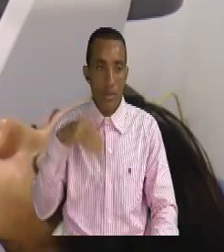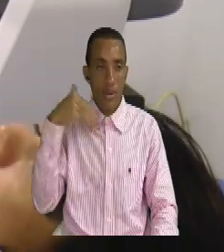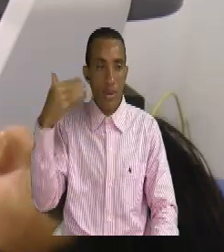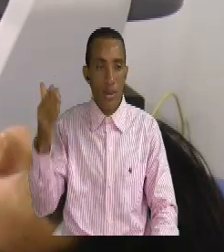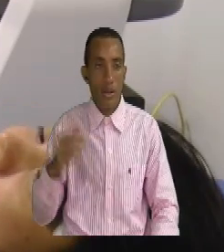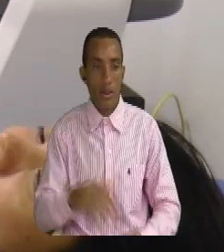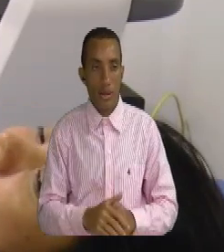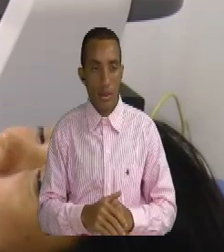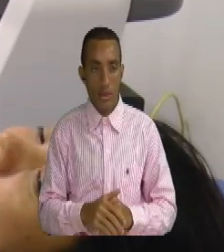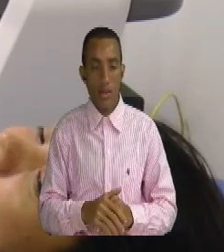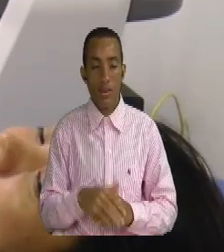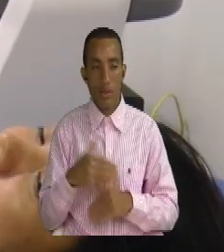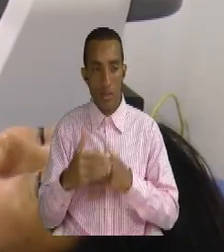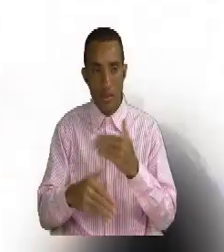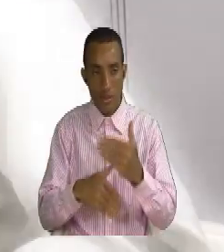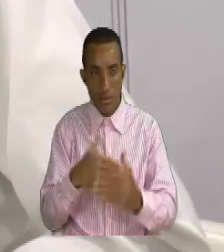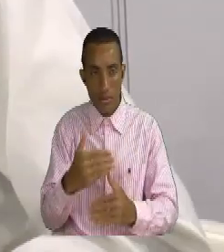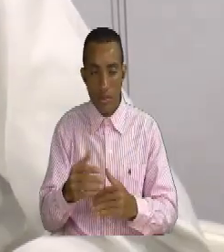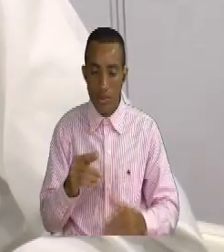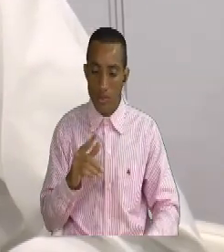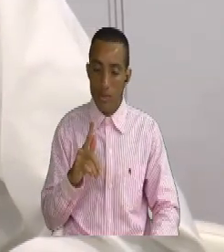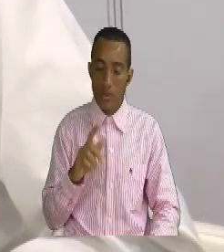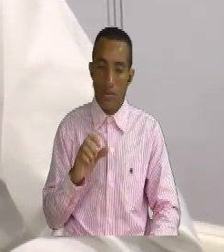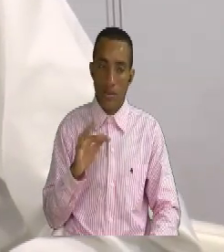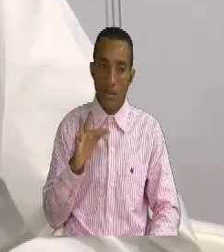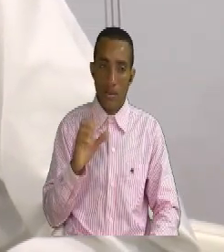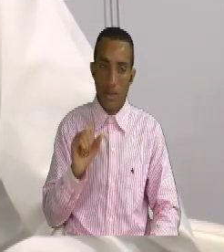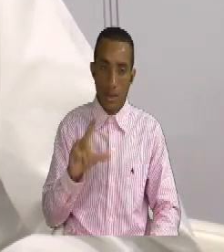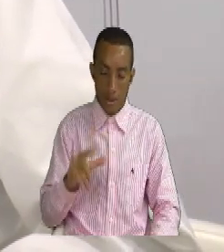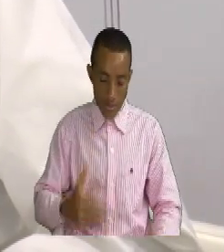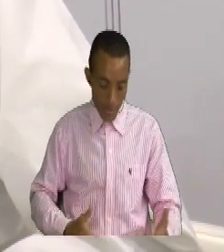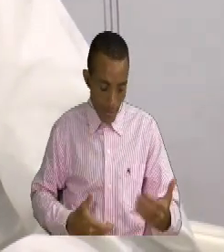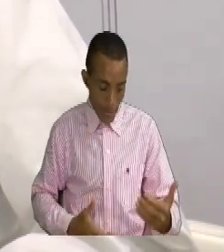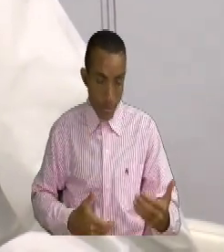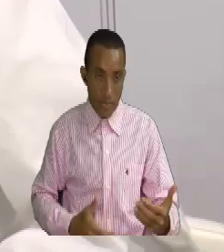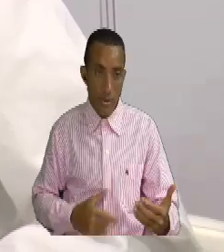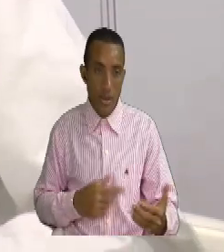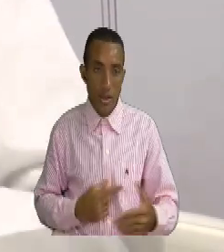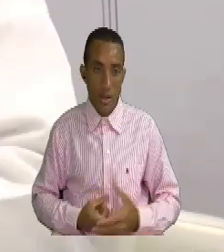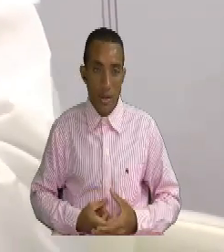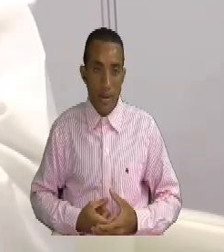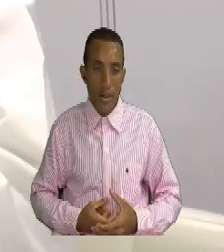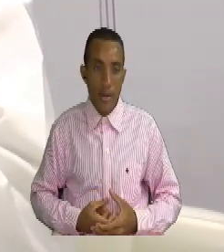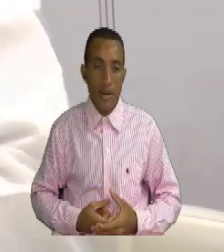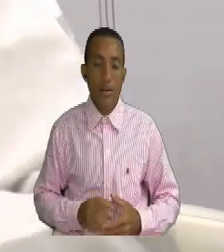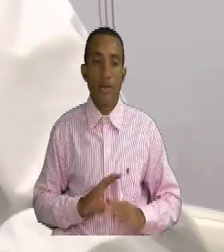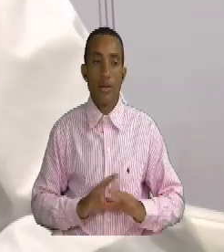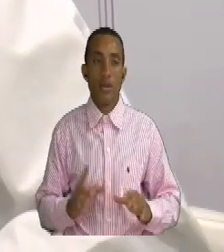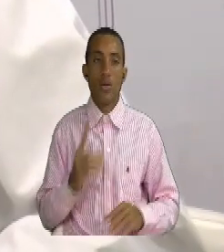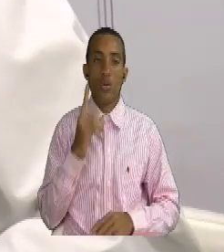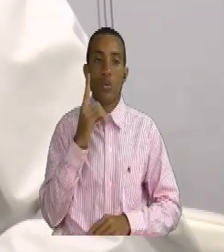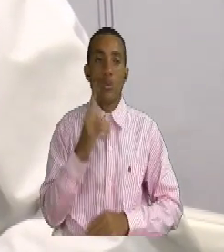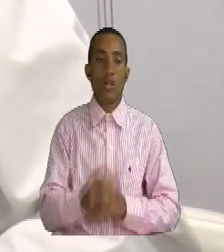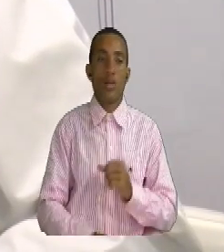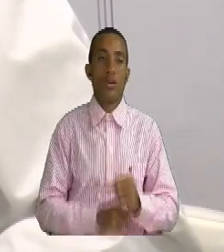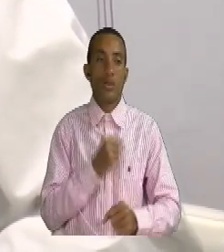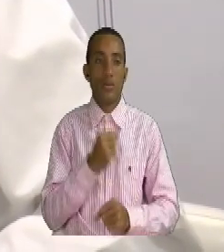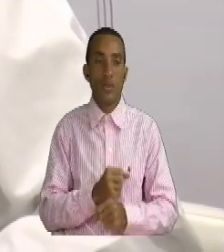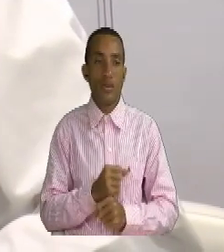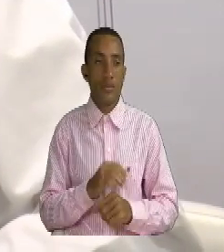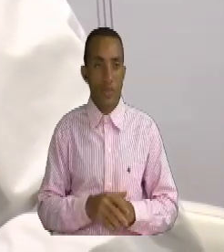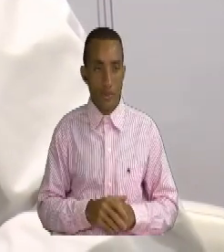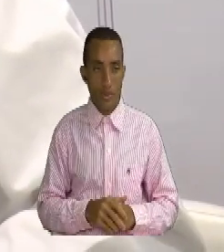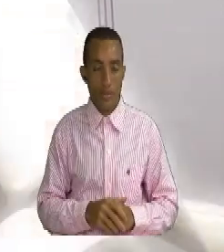como te digo, la idea se fue consolidando y pues ya es una realidad. Tenemos ya un año como tal en Barranca Bermeja funcionando. Y para nuestro